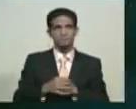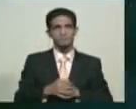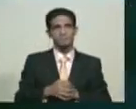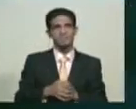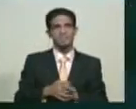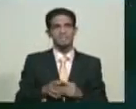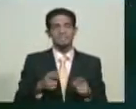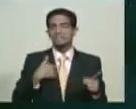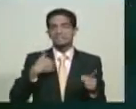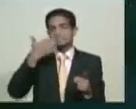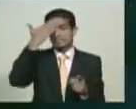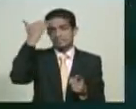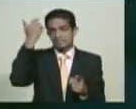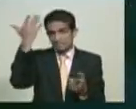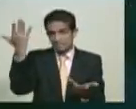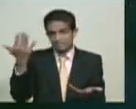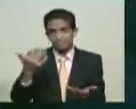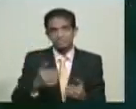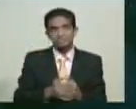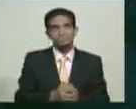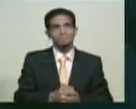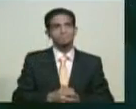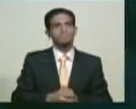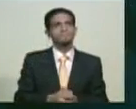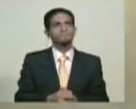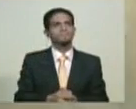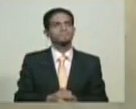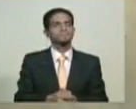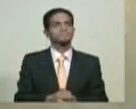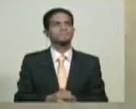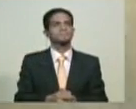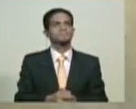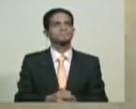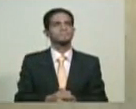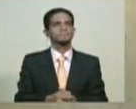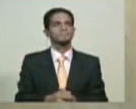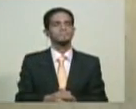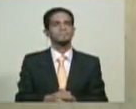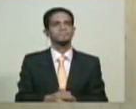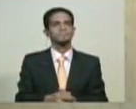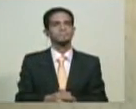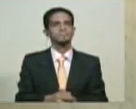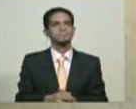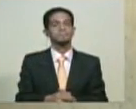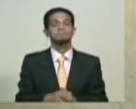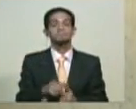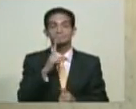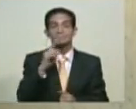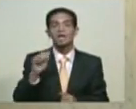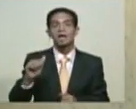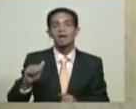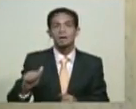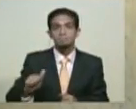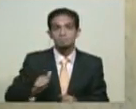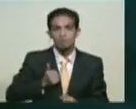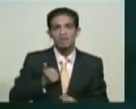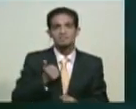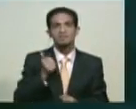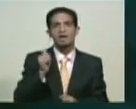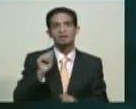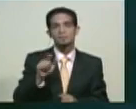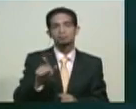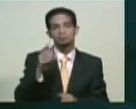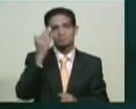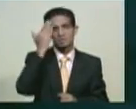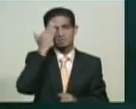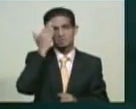Importante. No sabe si es bueno, pero es importante. Importante. Hombre, vino activo. No, no, presidente, que hay que aprovechar la oportunidad. Adelante. Sí, tú sabes, eso no